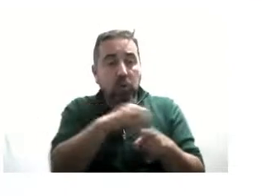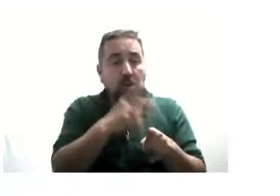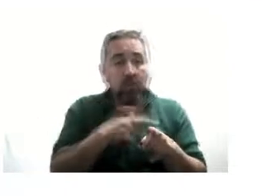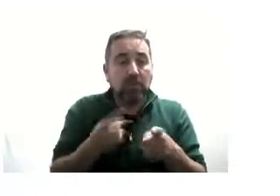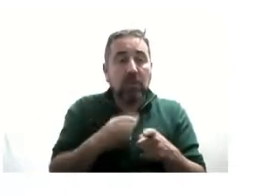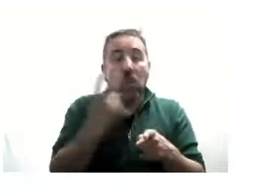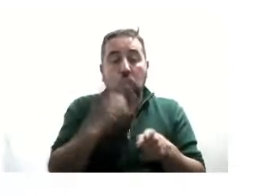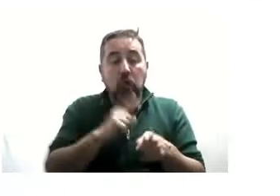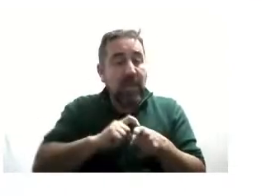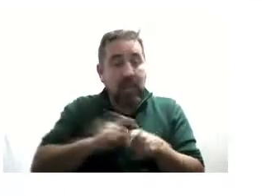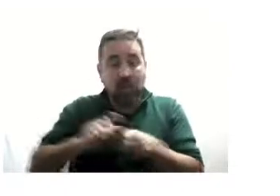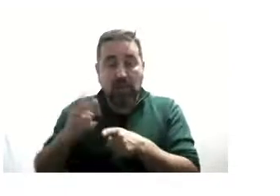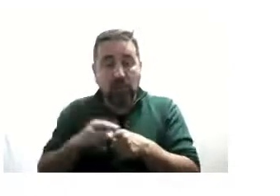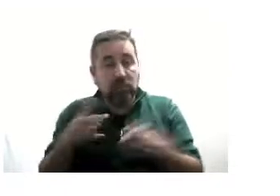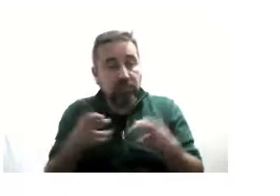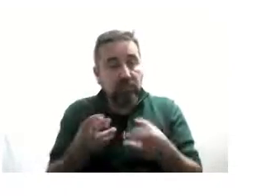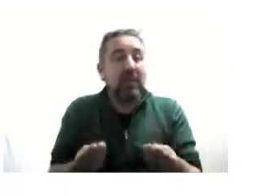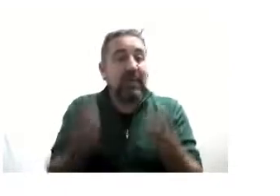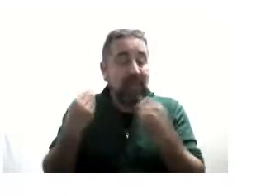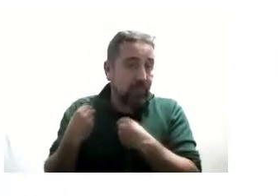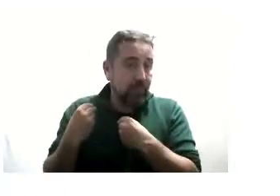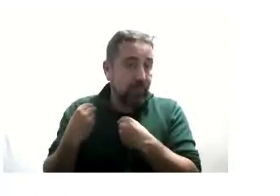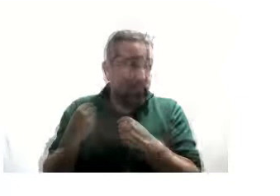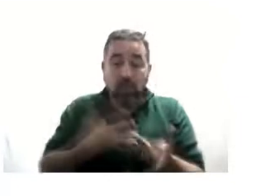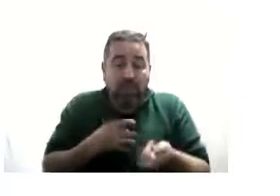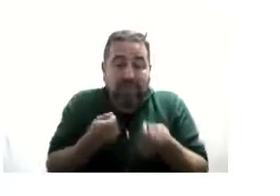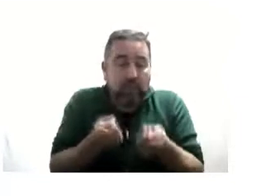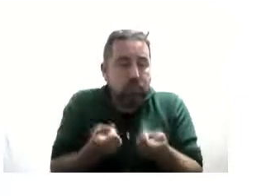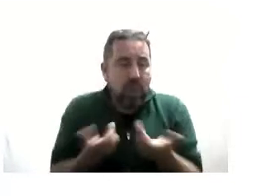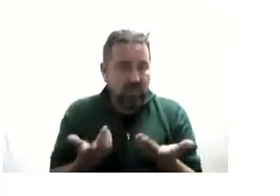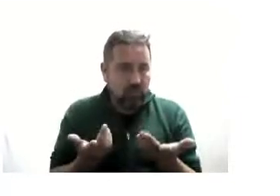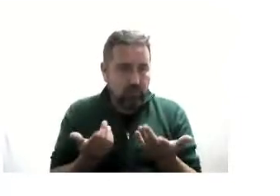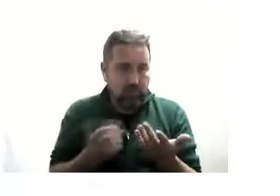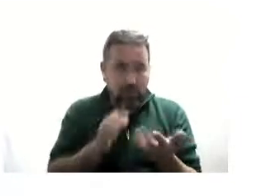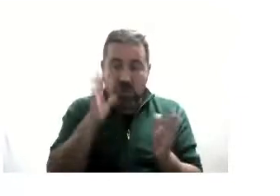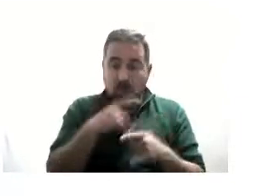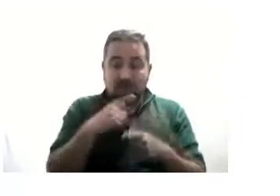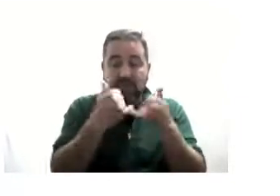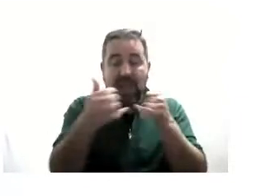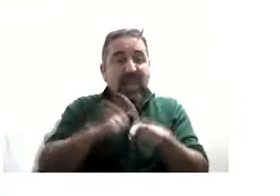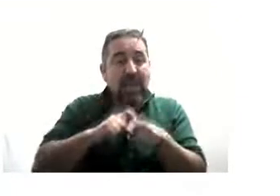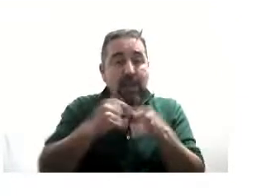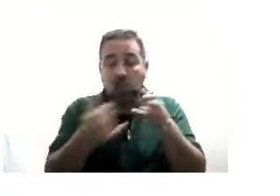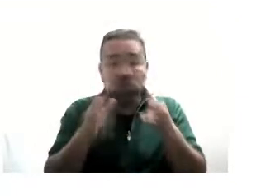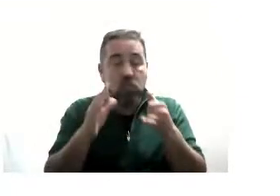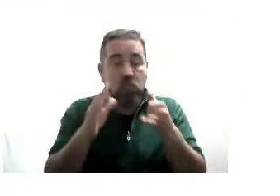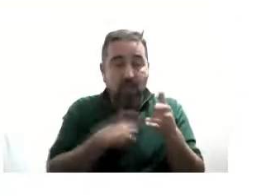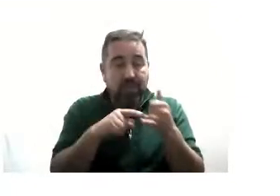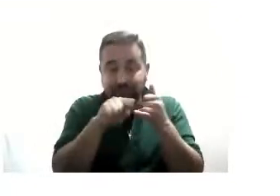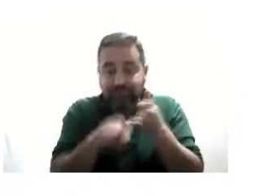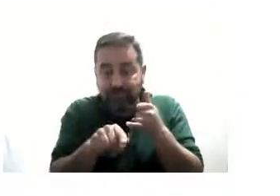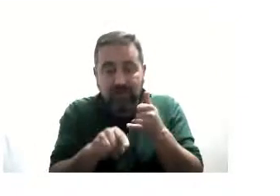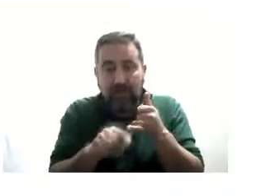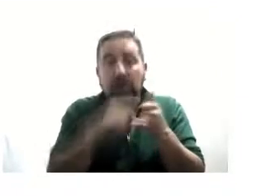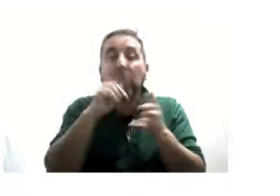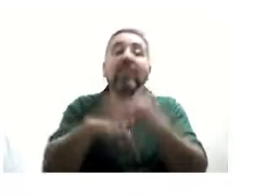nervios cocleares, entonces no podemos estimular esos nervios cocleares con un implante coclear porque directamente no hay nervios cocleares. Entonces, la siguiente estación sería el